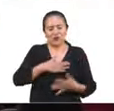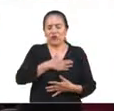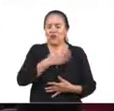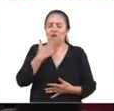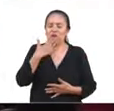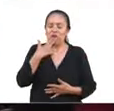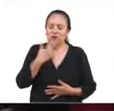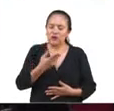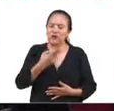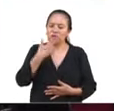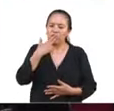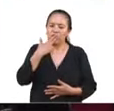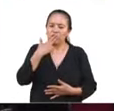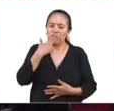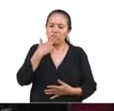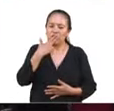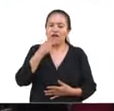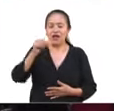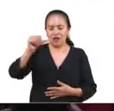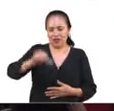Bienestar